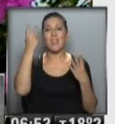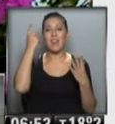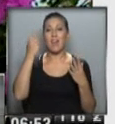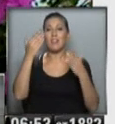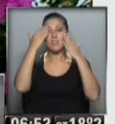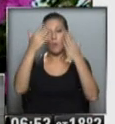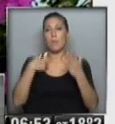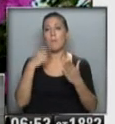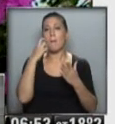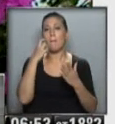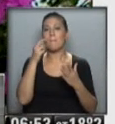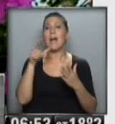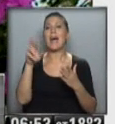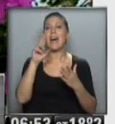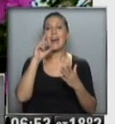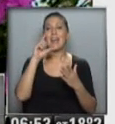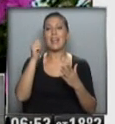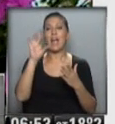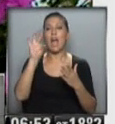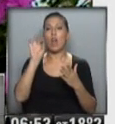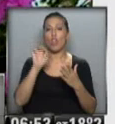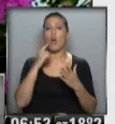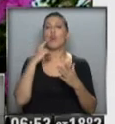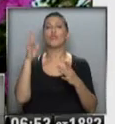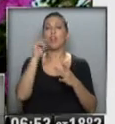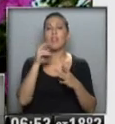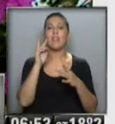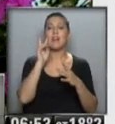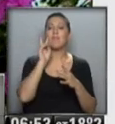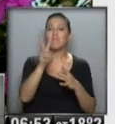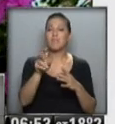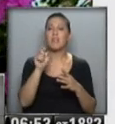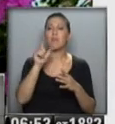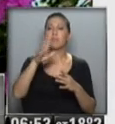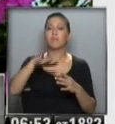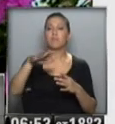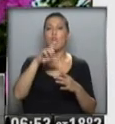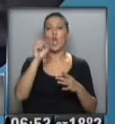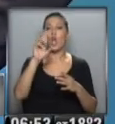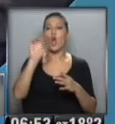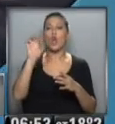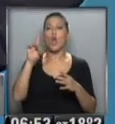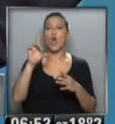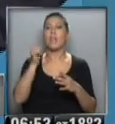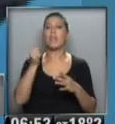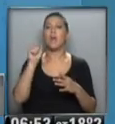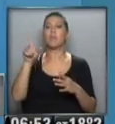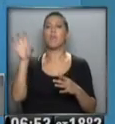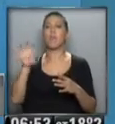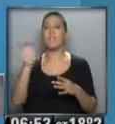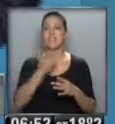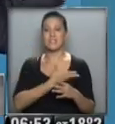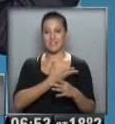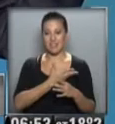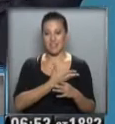que te mira todos los días desde Coronda, provincia de Santa Fe. Santa Fe, Coronda, las frutillas. Para Ricardo, de